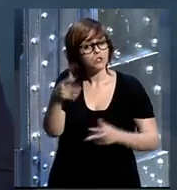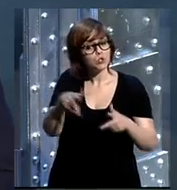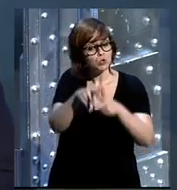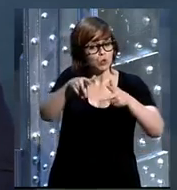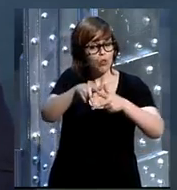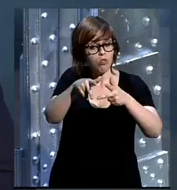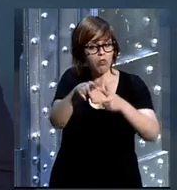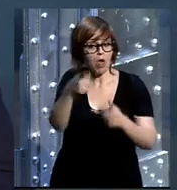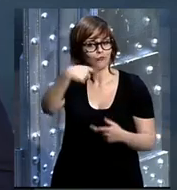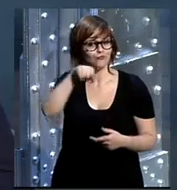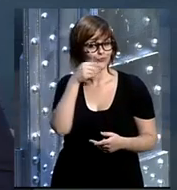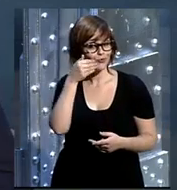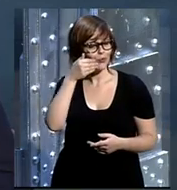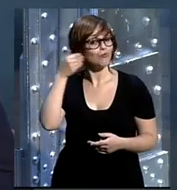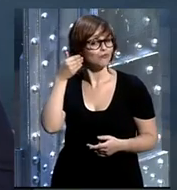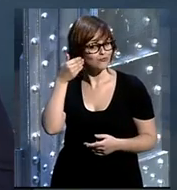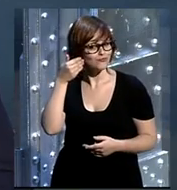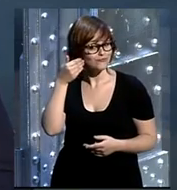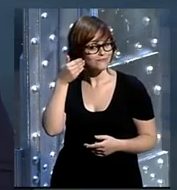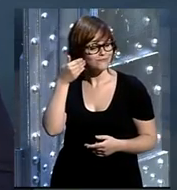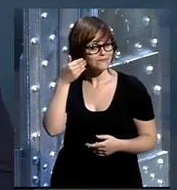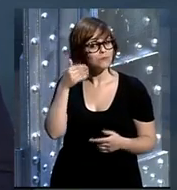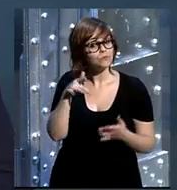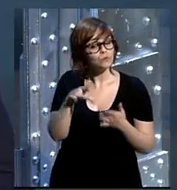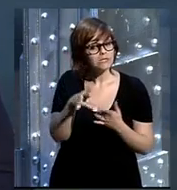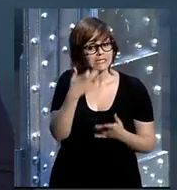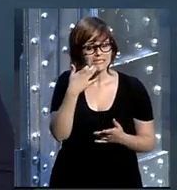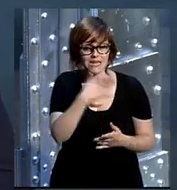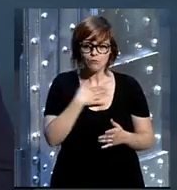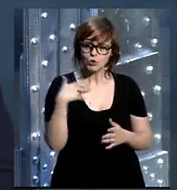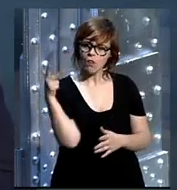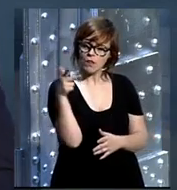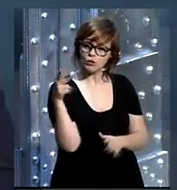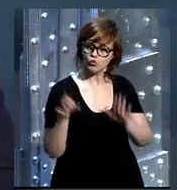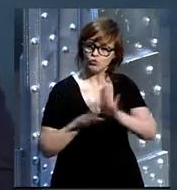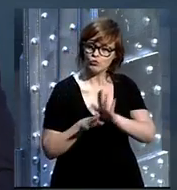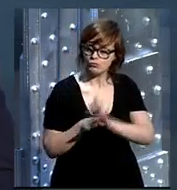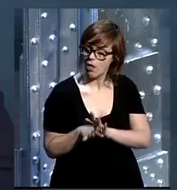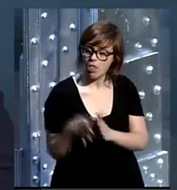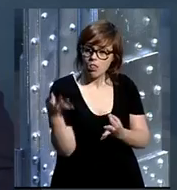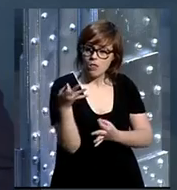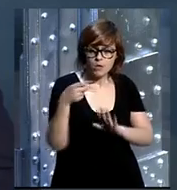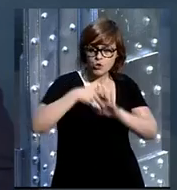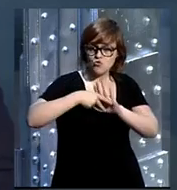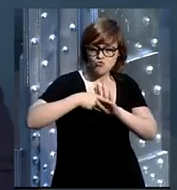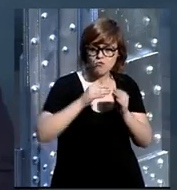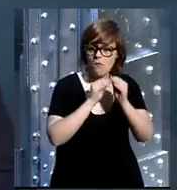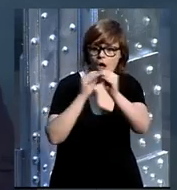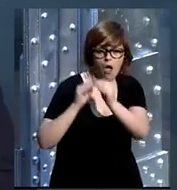las que nos sentimos tan orgullosos prevalezcan, ya nos podemos dar prisa en establecer rápidamente